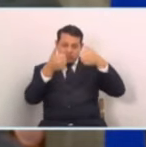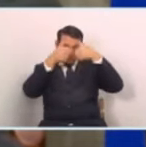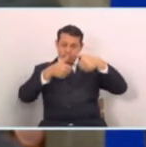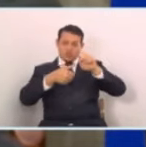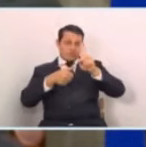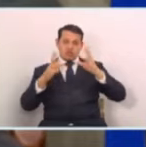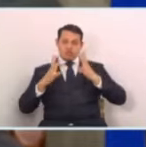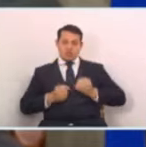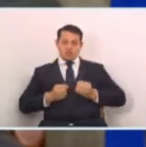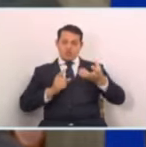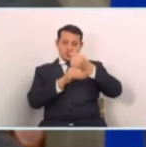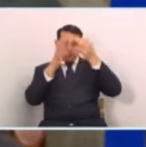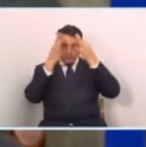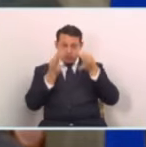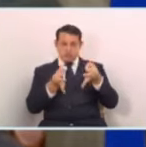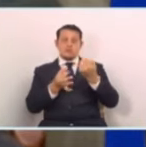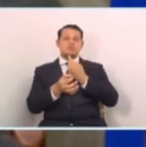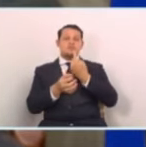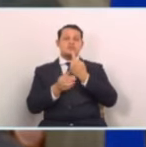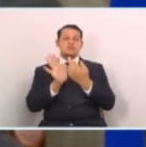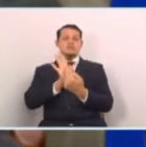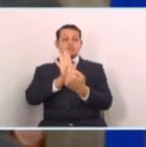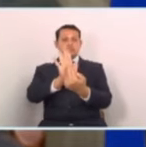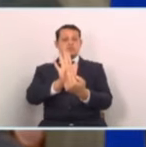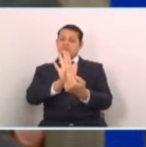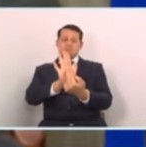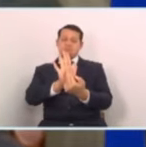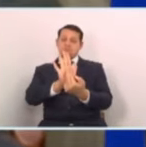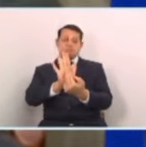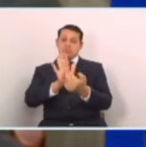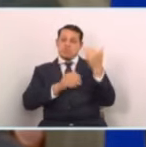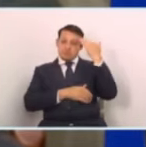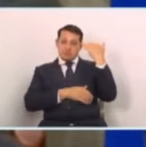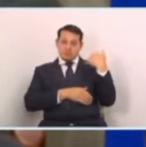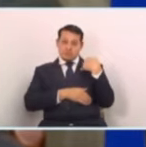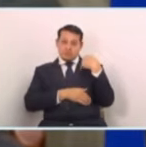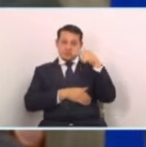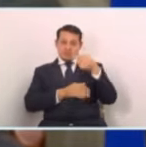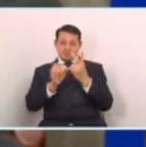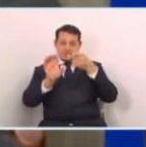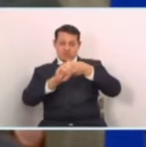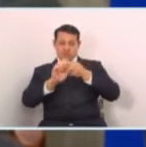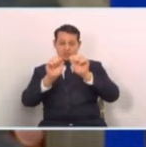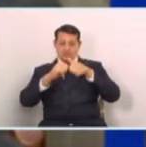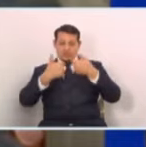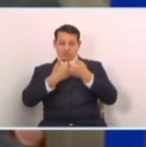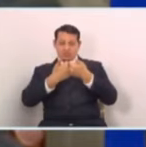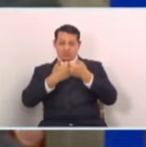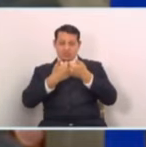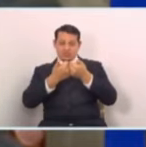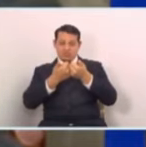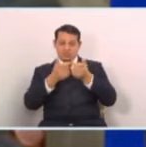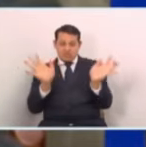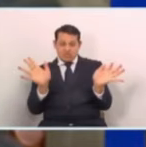ser el gobierno quien va a decidir quiénes van a ser las representantes, no. Las mujeres que están dentro de esa red se van